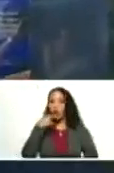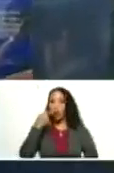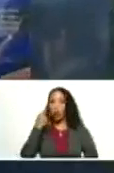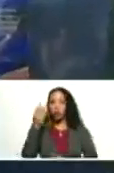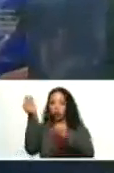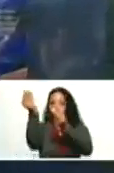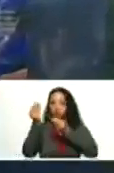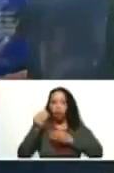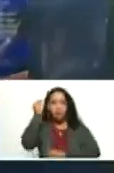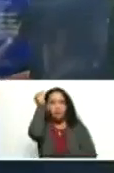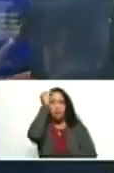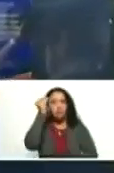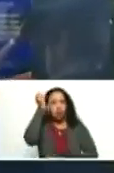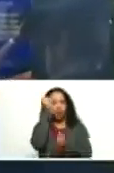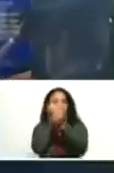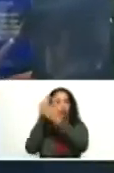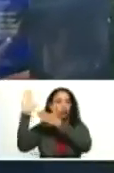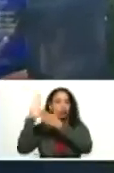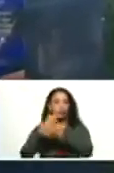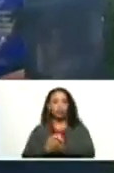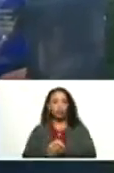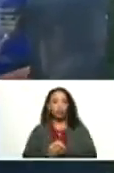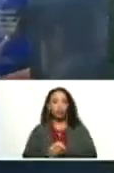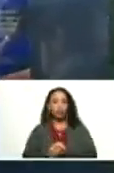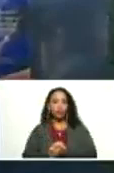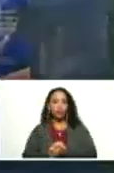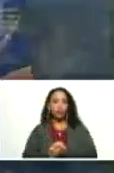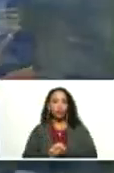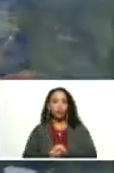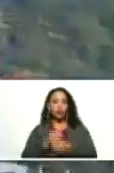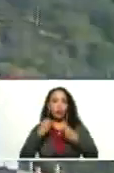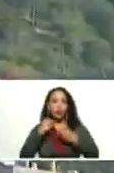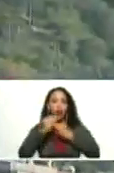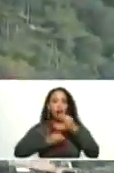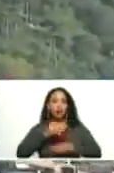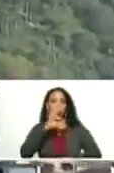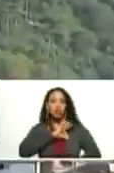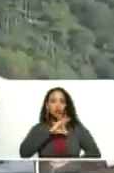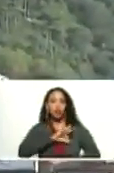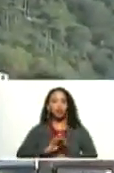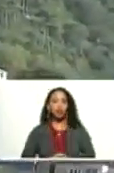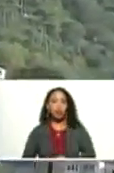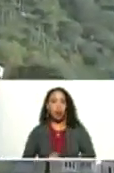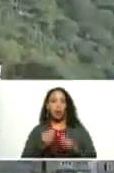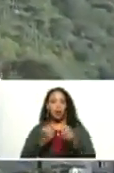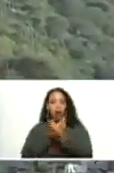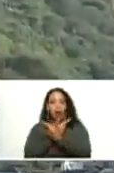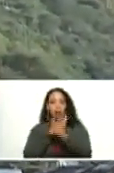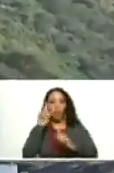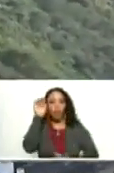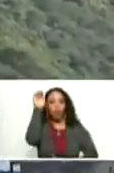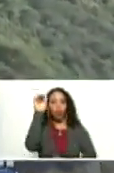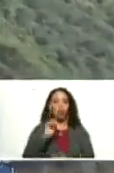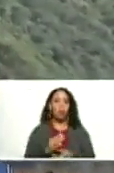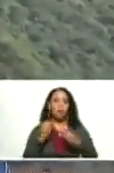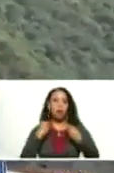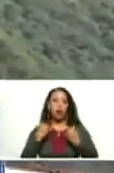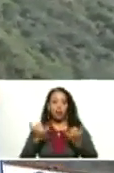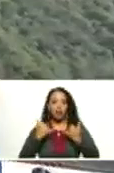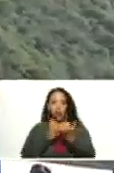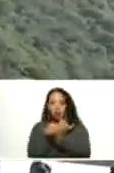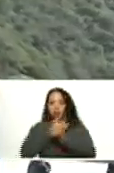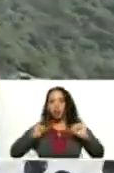el pensamiento eterno de la dignidad para ser soberanos, para ser libres, para ser independientes,